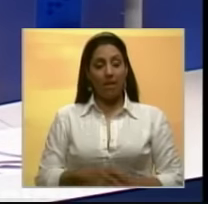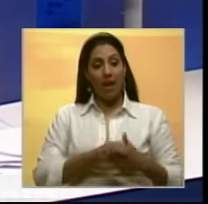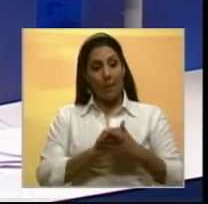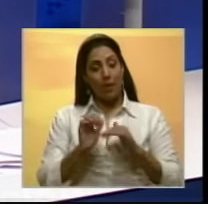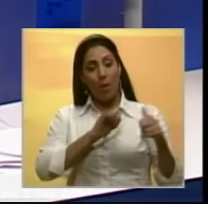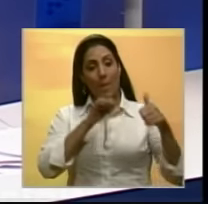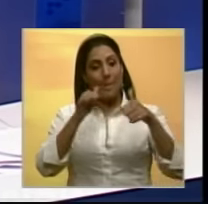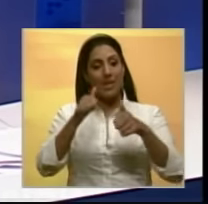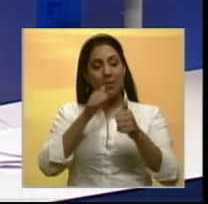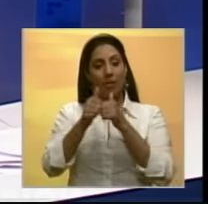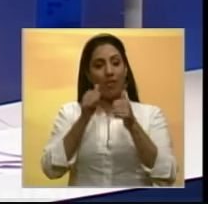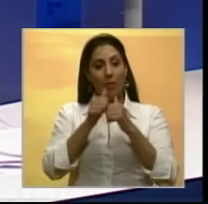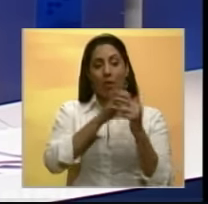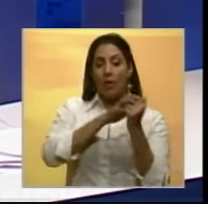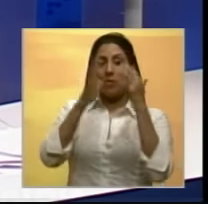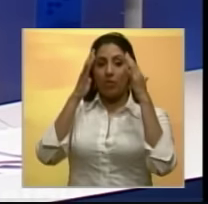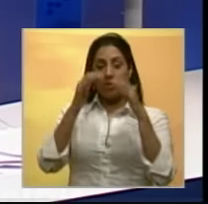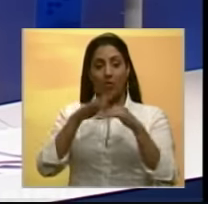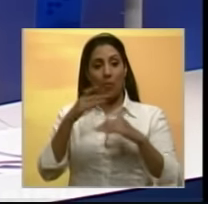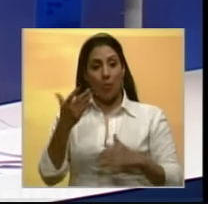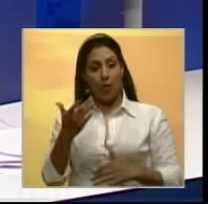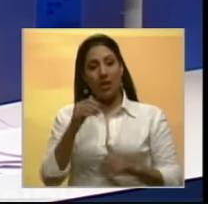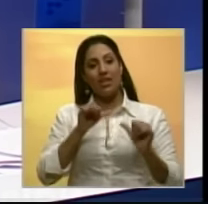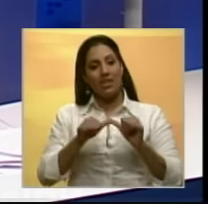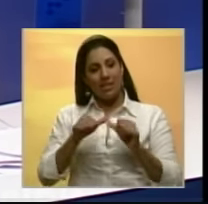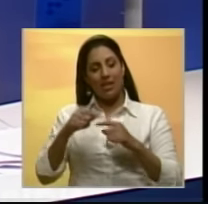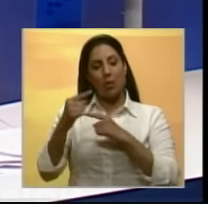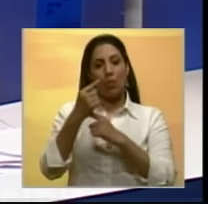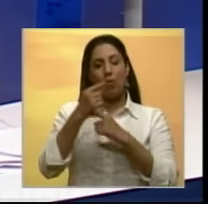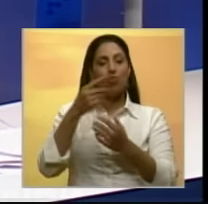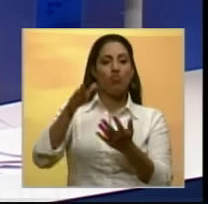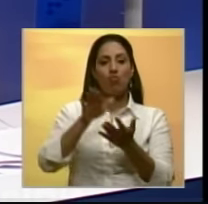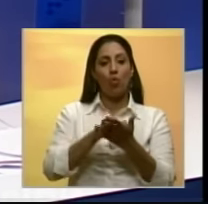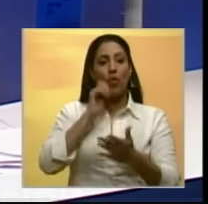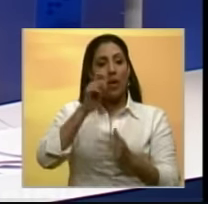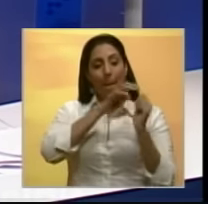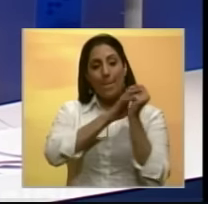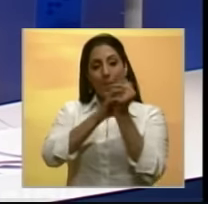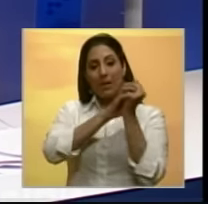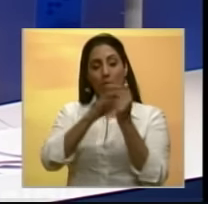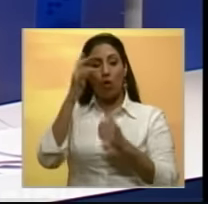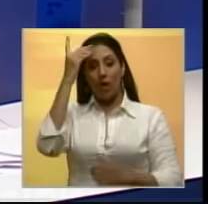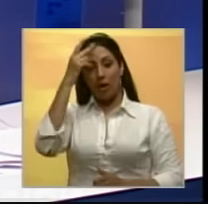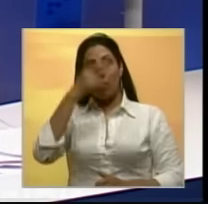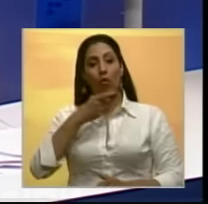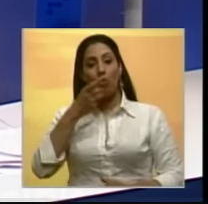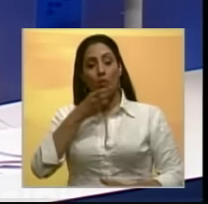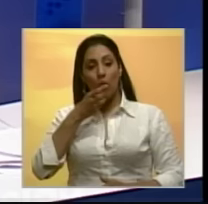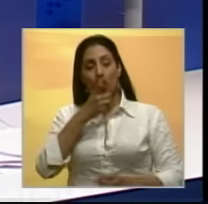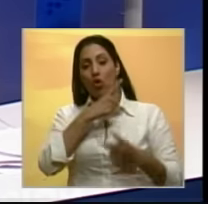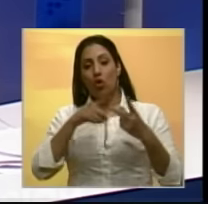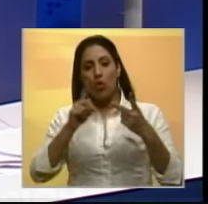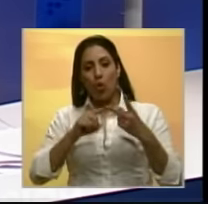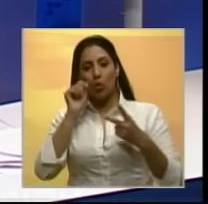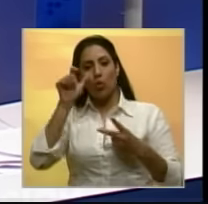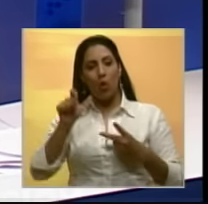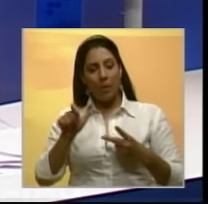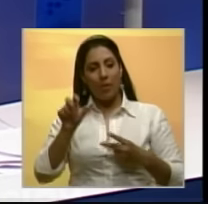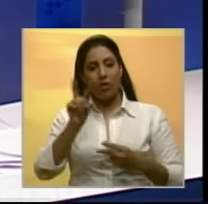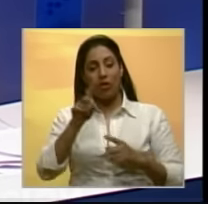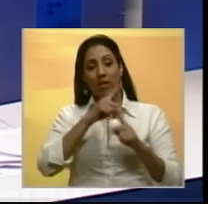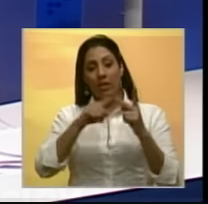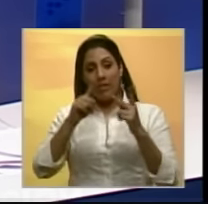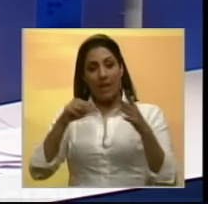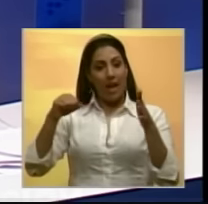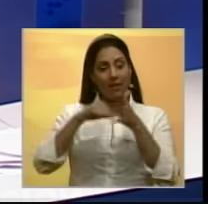Amigas y amigos, comenzamos los deportes con béisbol porque siguen las reacciones tras el fallecimiento de los beisbolistas dominicanos Jordano Ventura y Andy Marte en